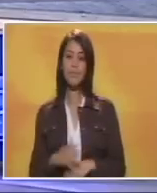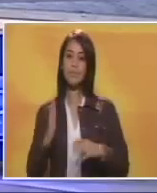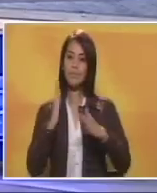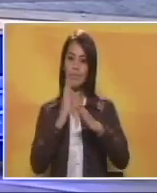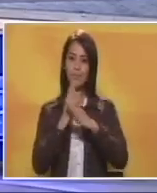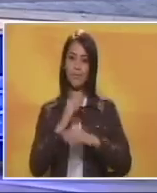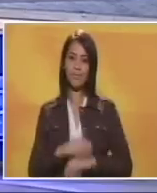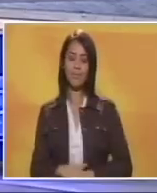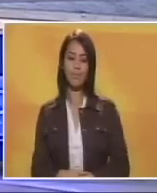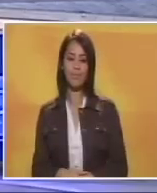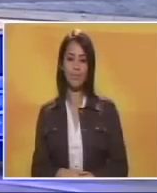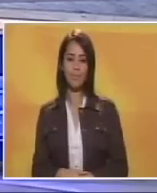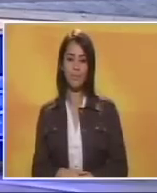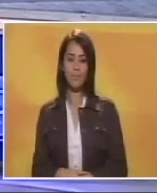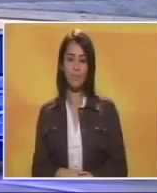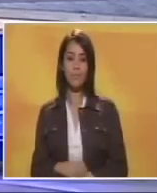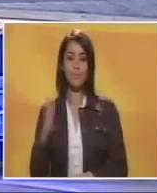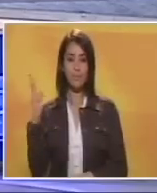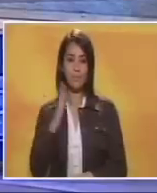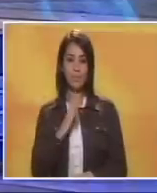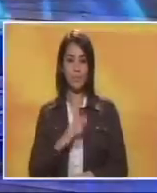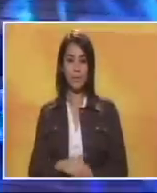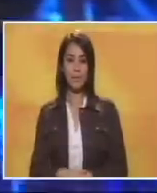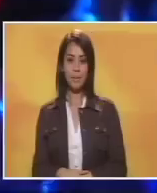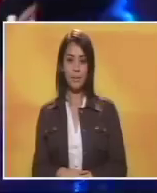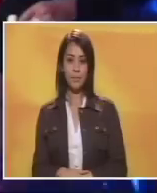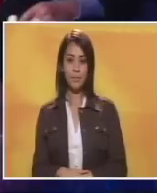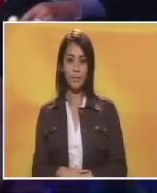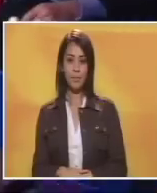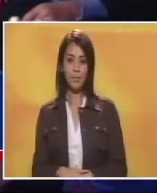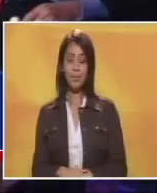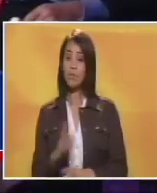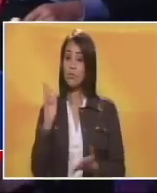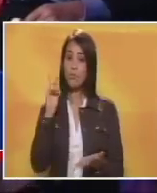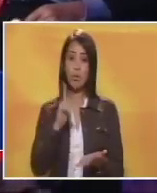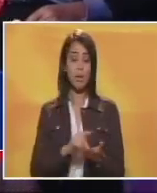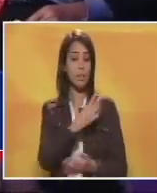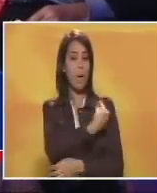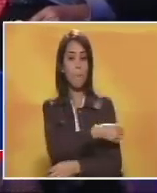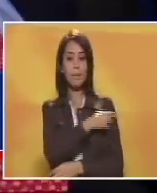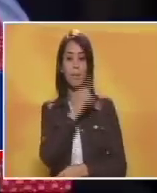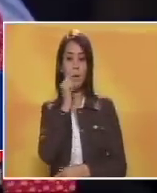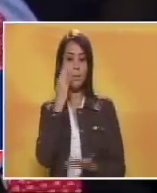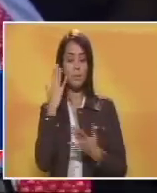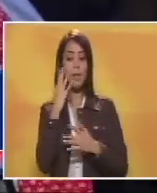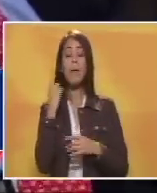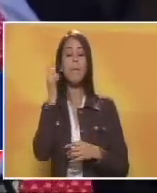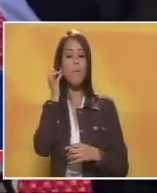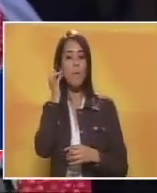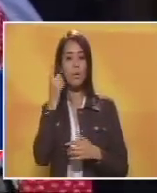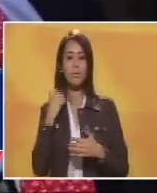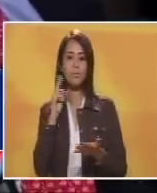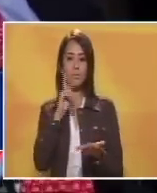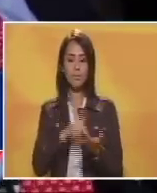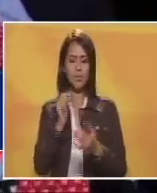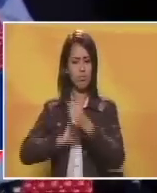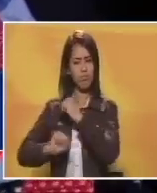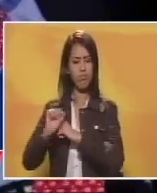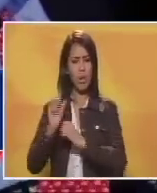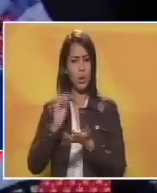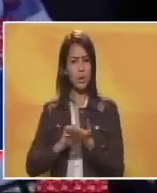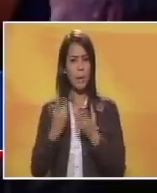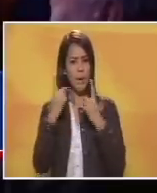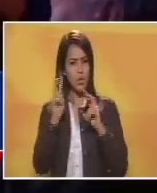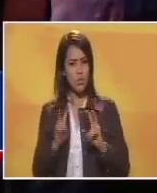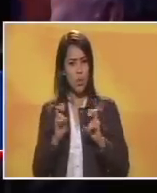Amigos, momento de hacer nuestra primera pausa. A regreso. No regresará al hospital. Ex primera dama de Estados Unidos rechaza someterse a